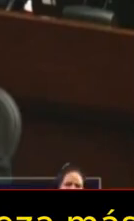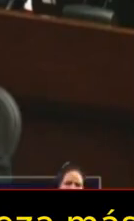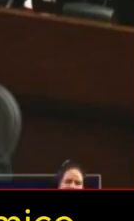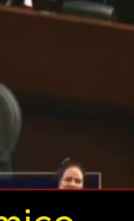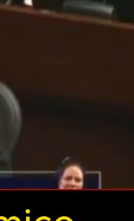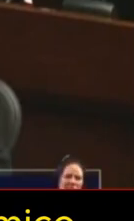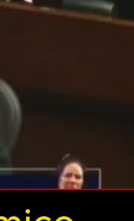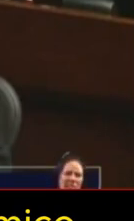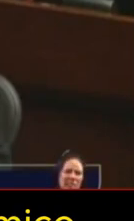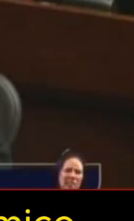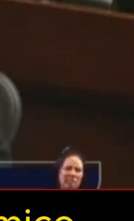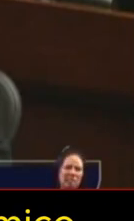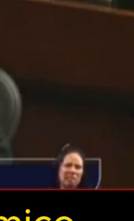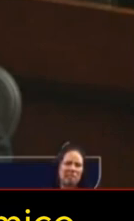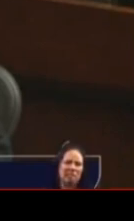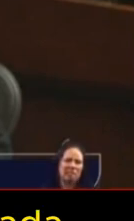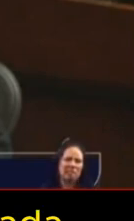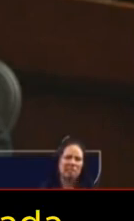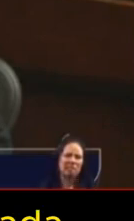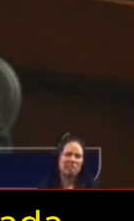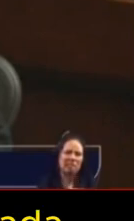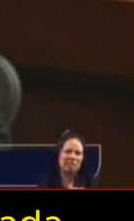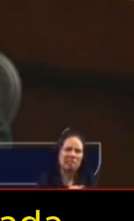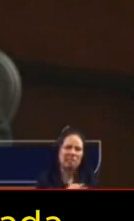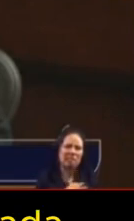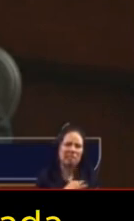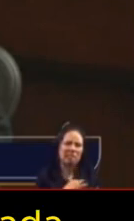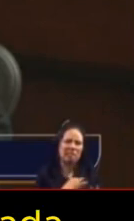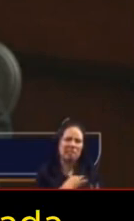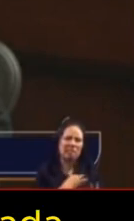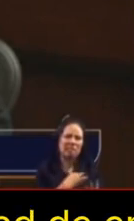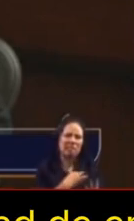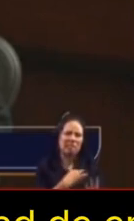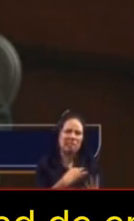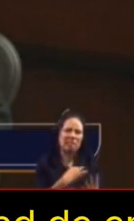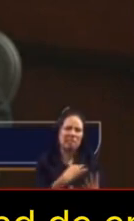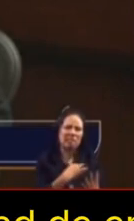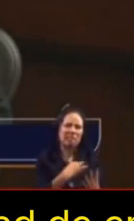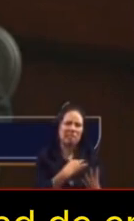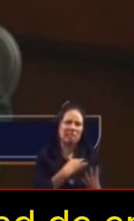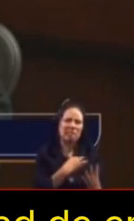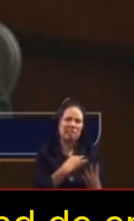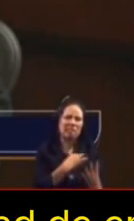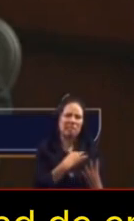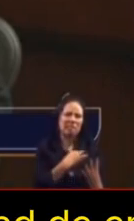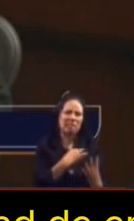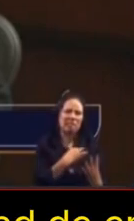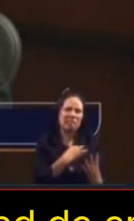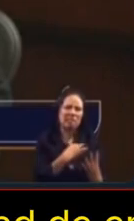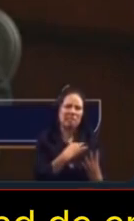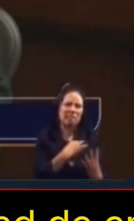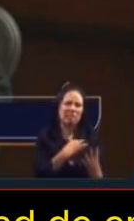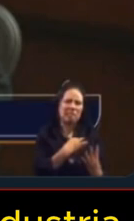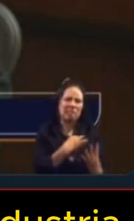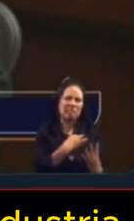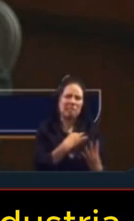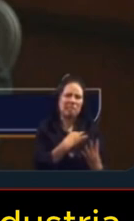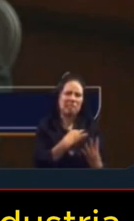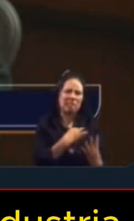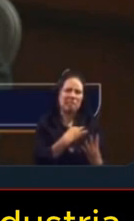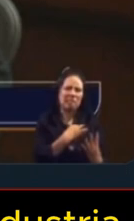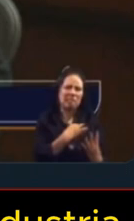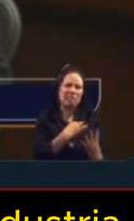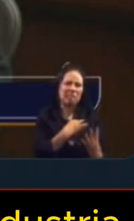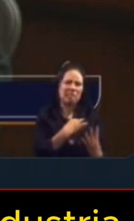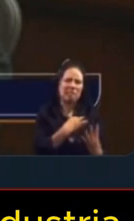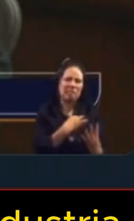pobreza más efectivo es el crecimiento económico es el es la empresa privada es el tejido productivo es la posibilidad de emprender tener